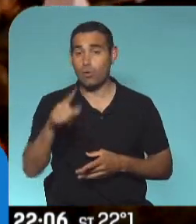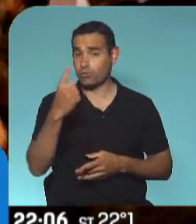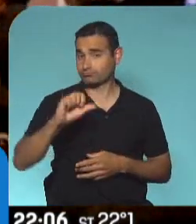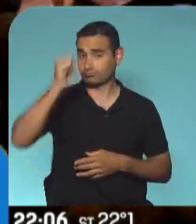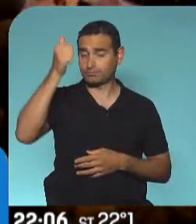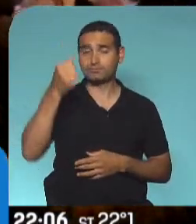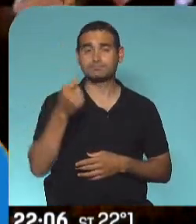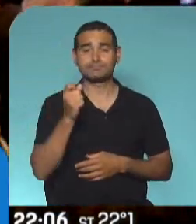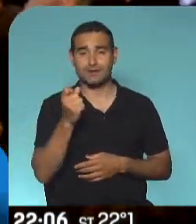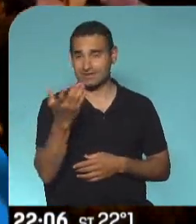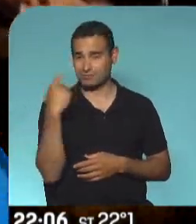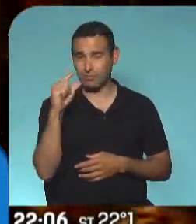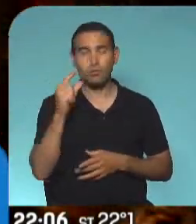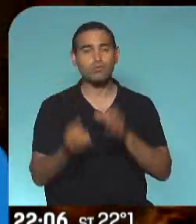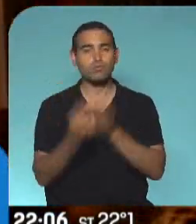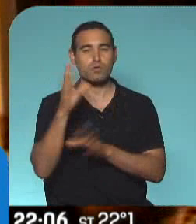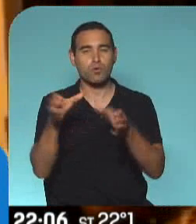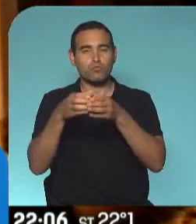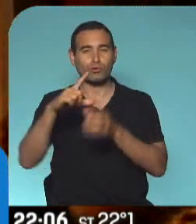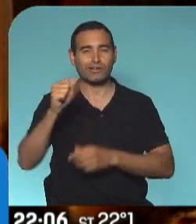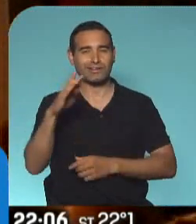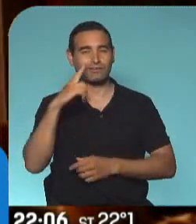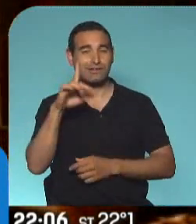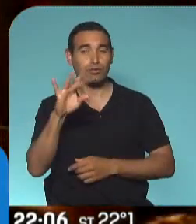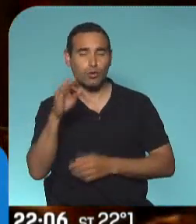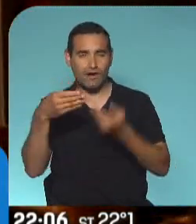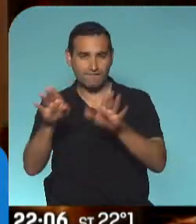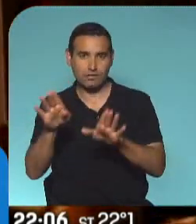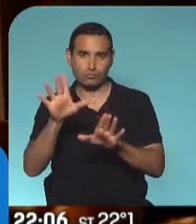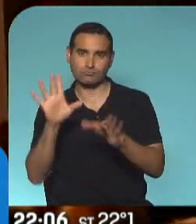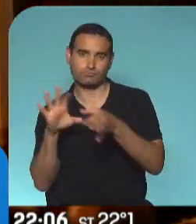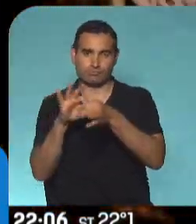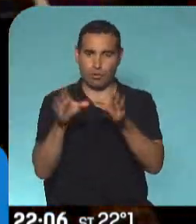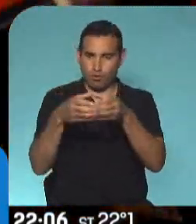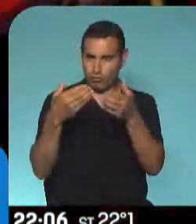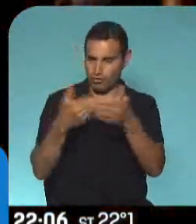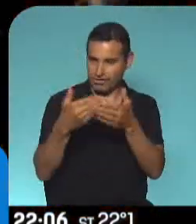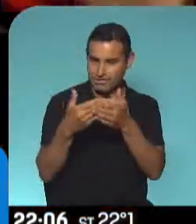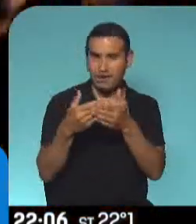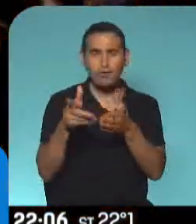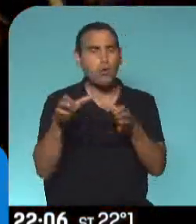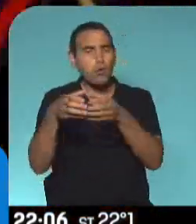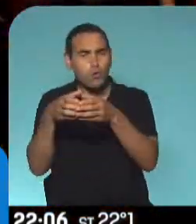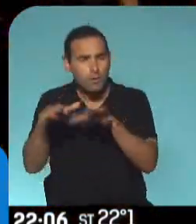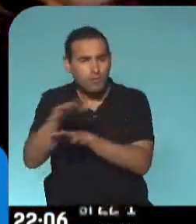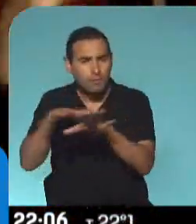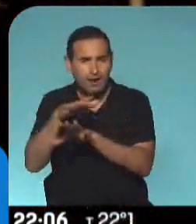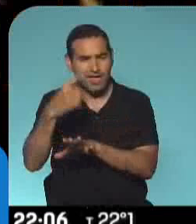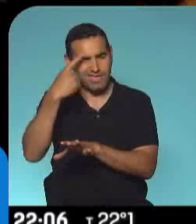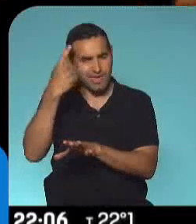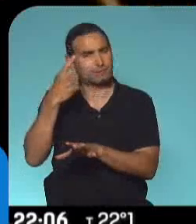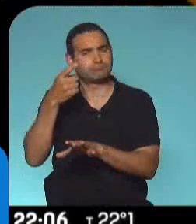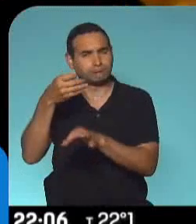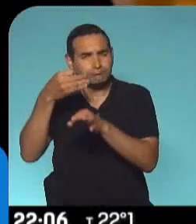elección es el reciente creado Cabildo Abierto, partido aliado al Gran Frente de Derecha. Se trata de una formación de ideas